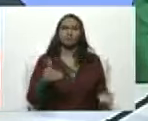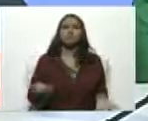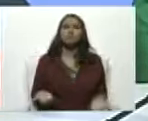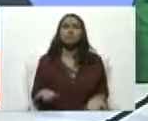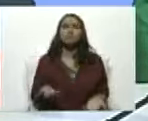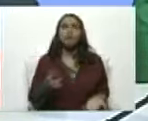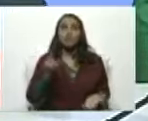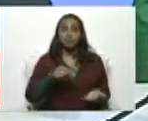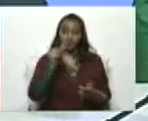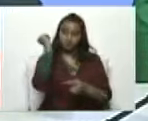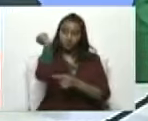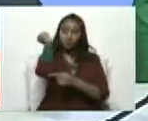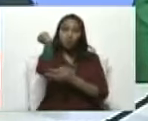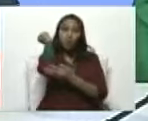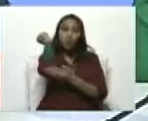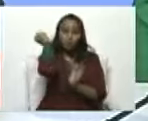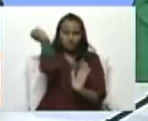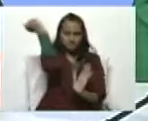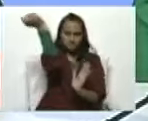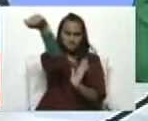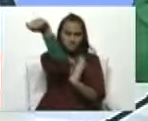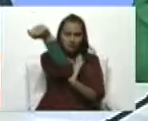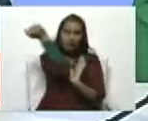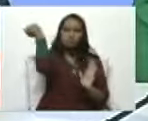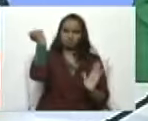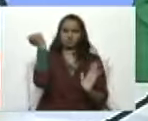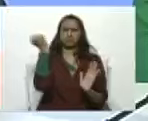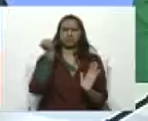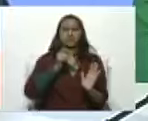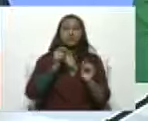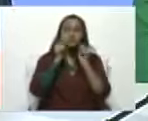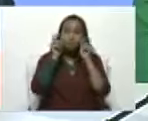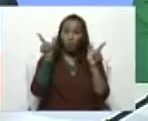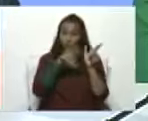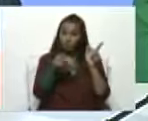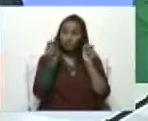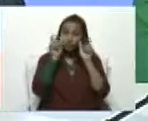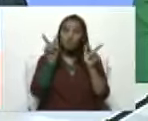con el codo. Ustedes se asombran, pero eso no es mentira.